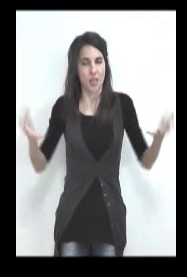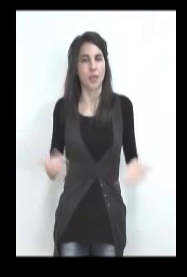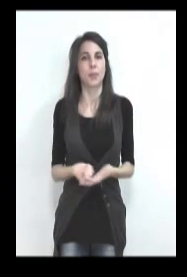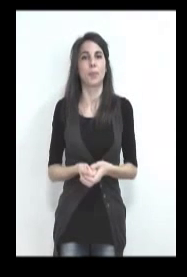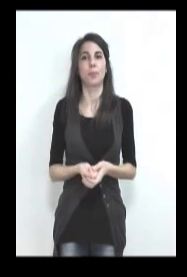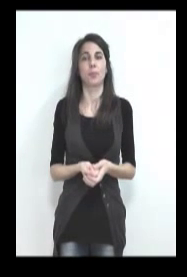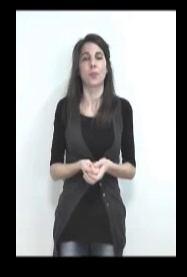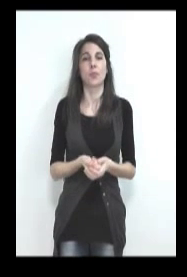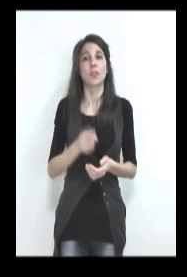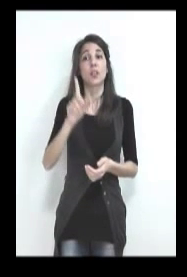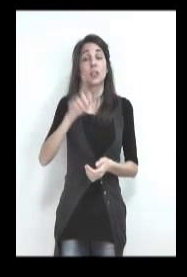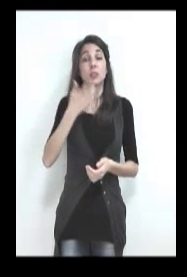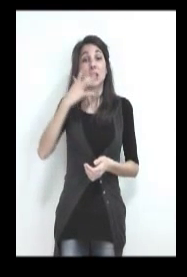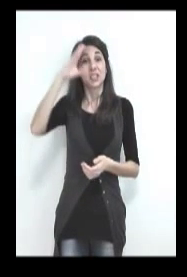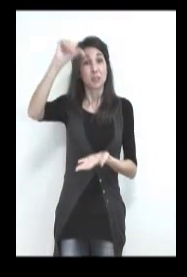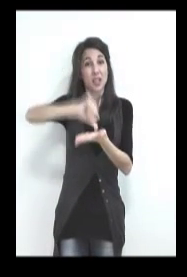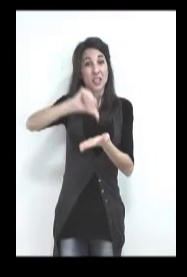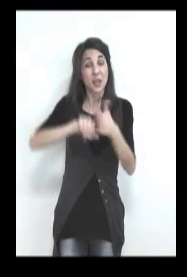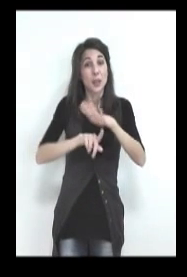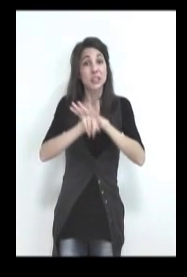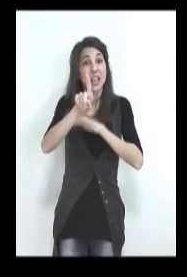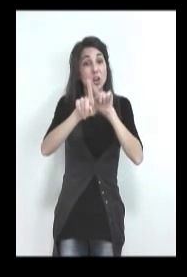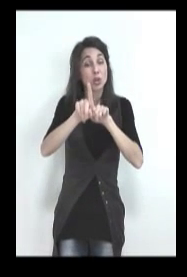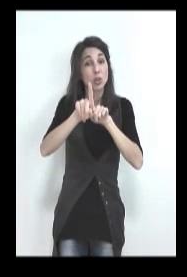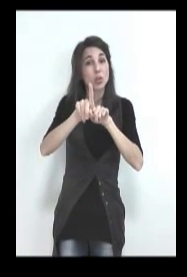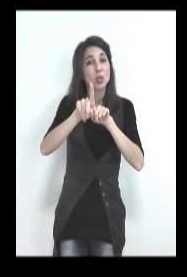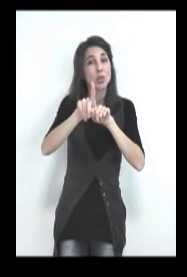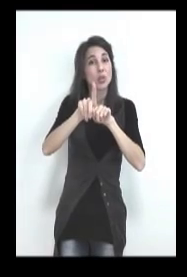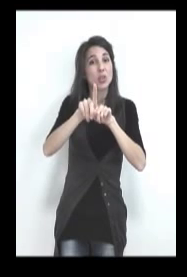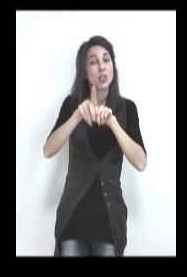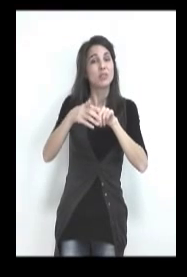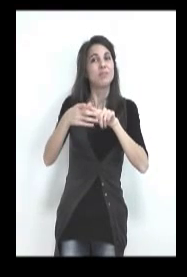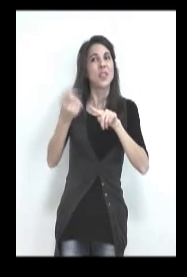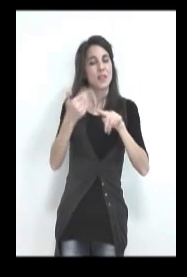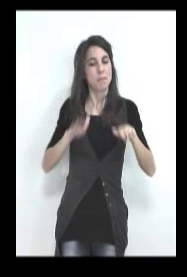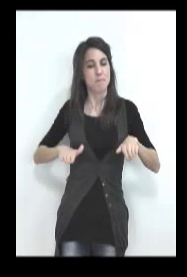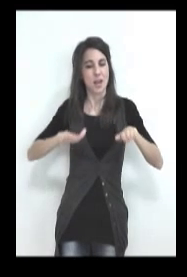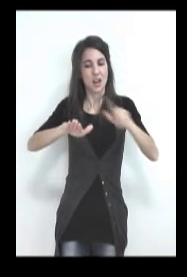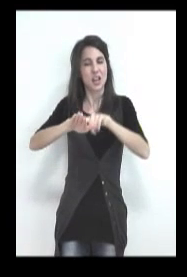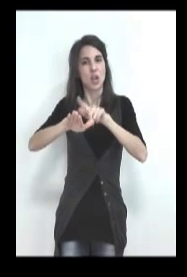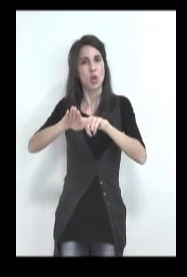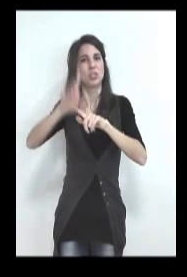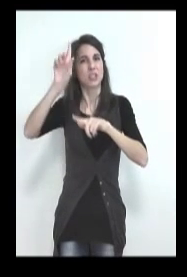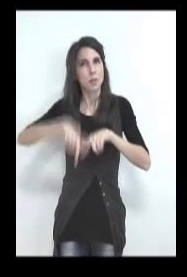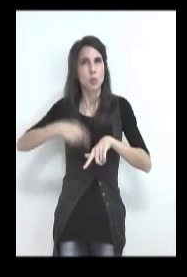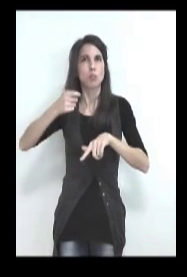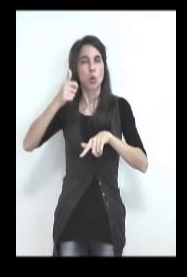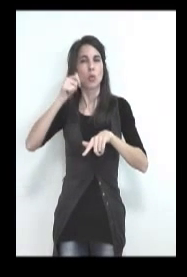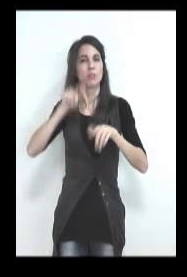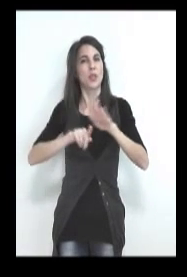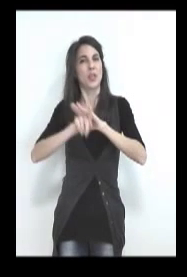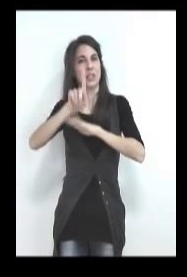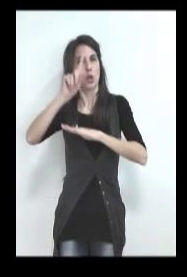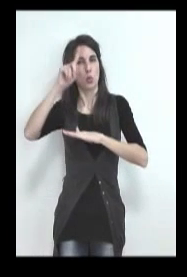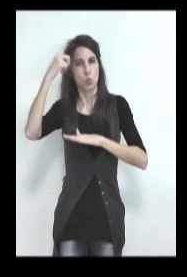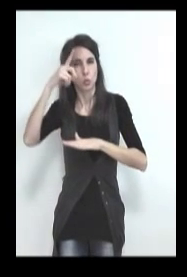City también parece ser que tiene que haber un desarrollo paralelo cultural y un desarrollo y un cambio de mentalidad en el